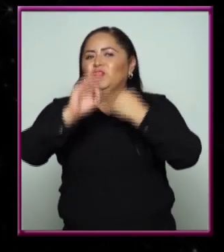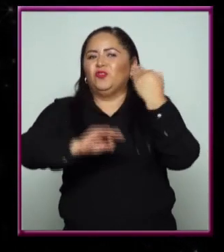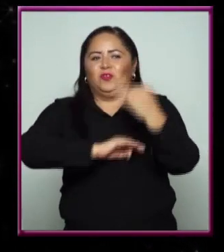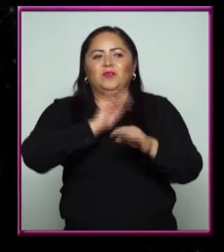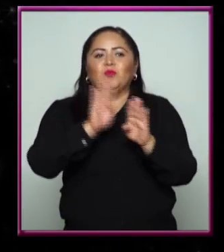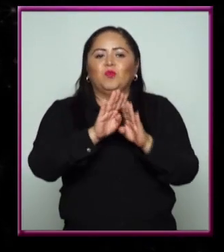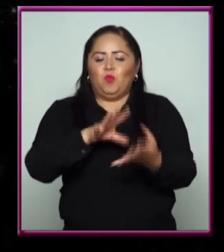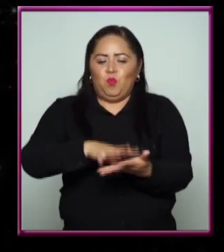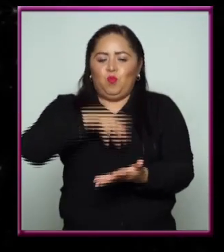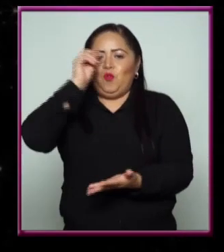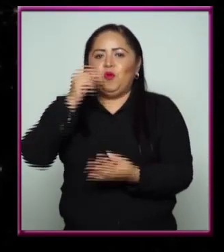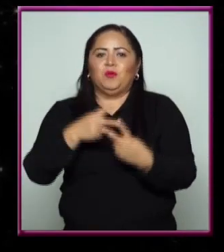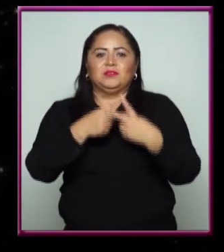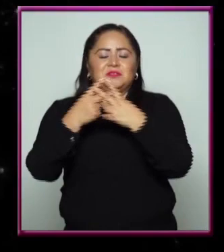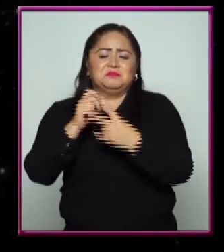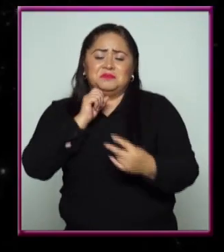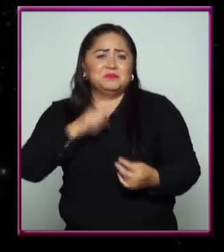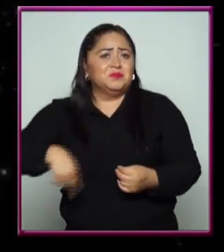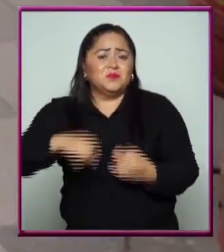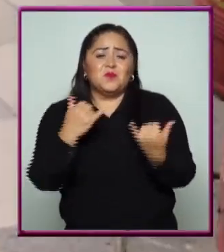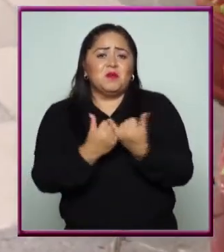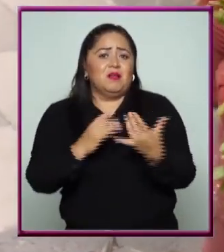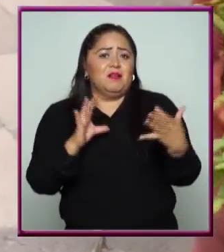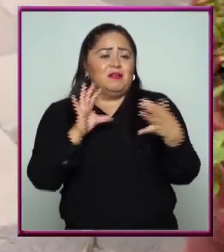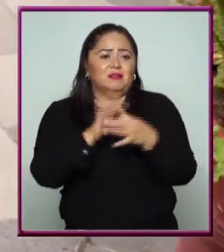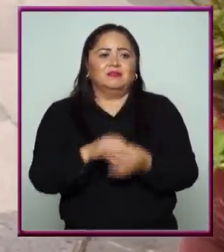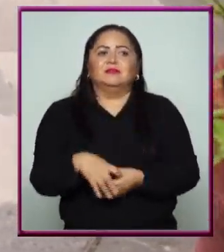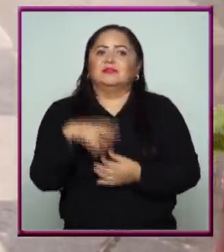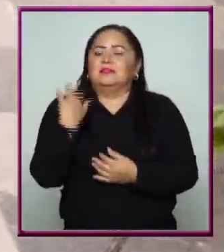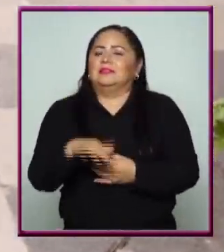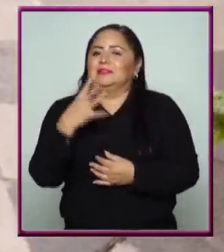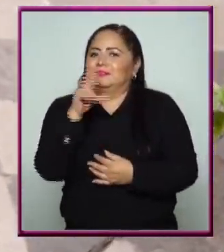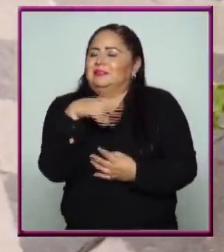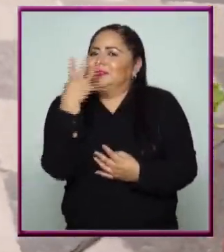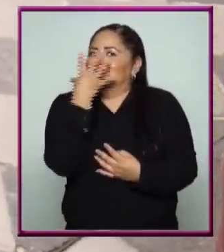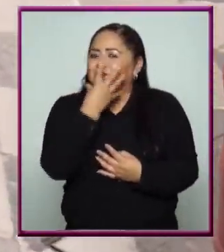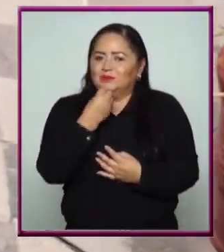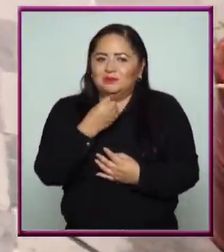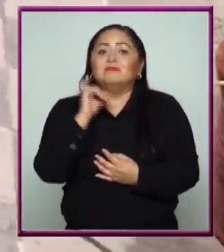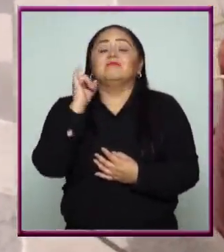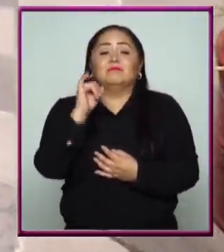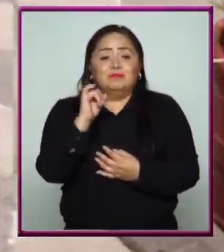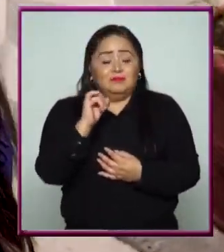literalmente polvo de estrellas. ¡Ay, es hermoso!